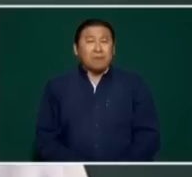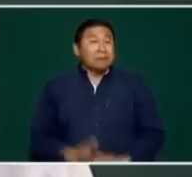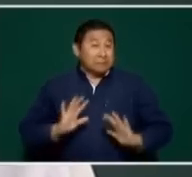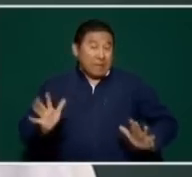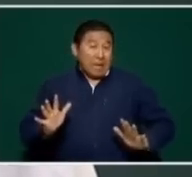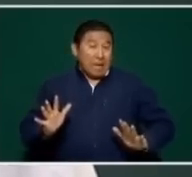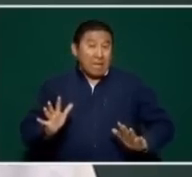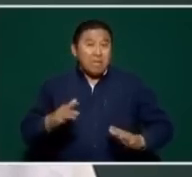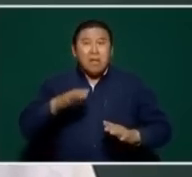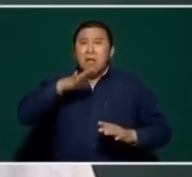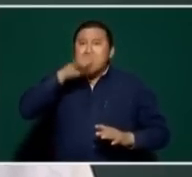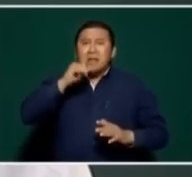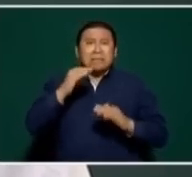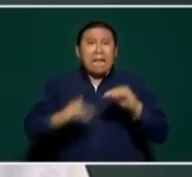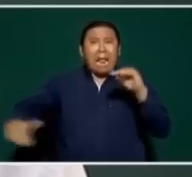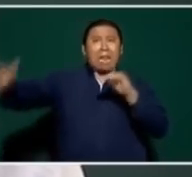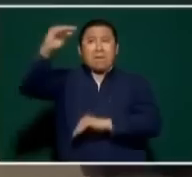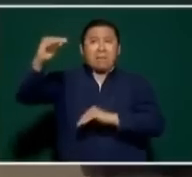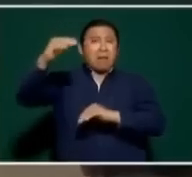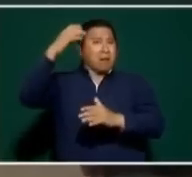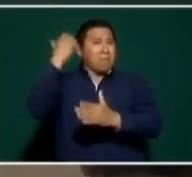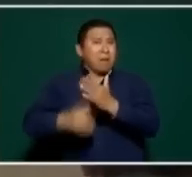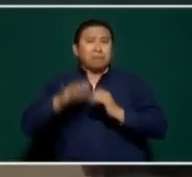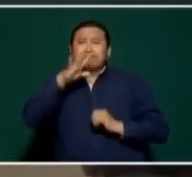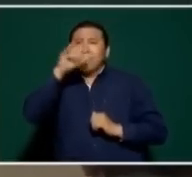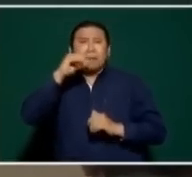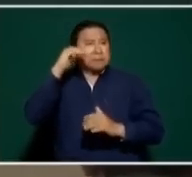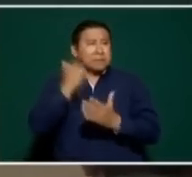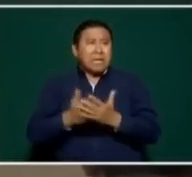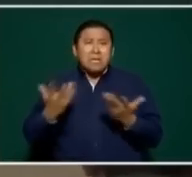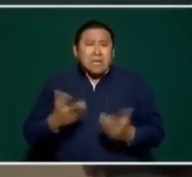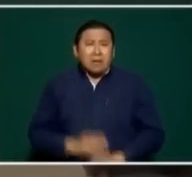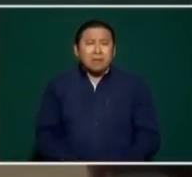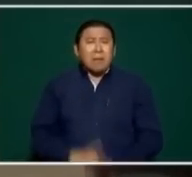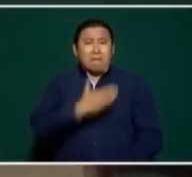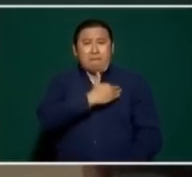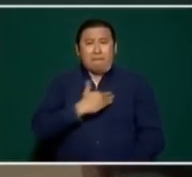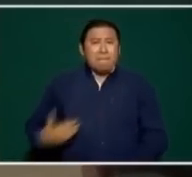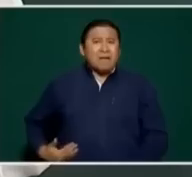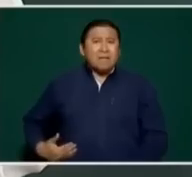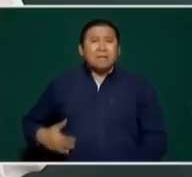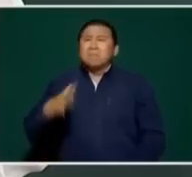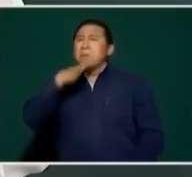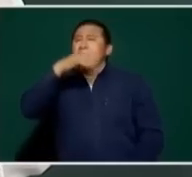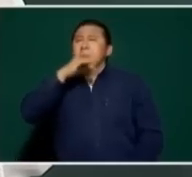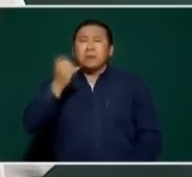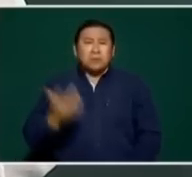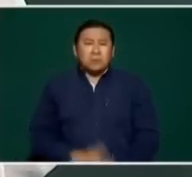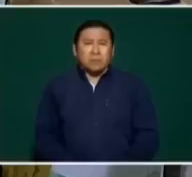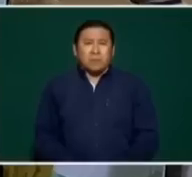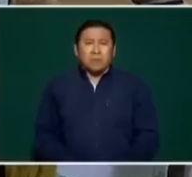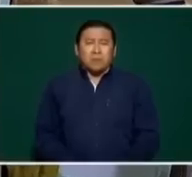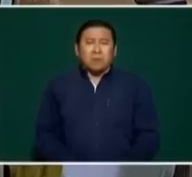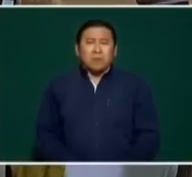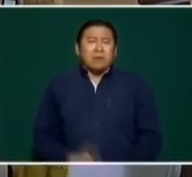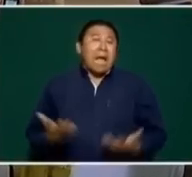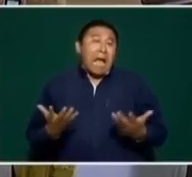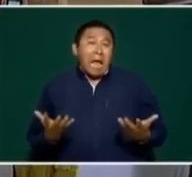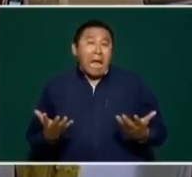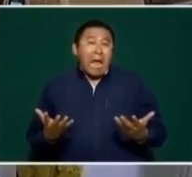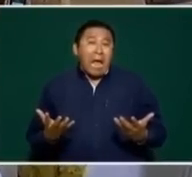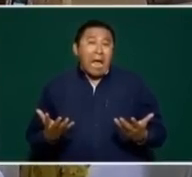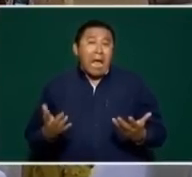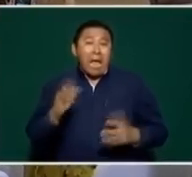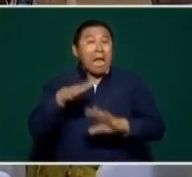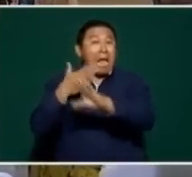Sí, ya se terminó arriba. ¿Cómo no? El presidente no es corrupto. ¿Ah?